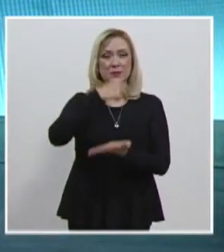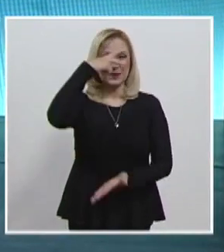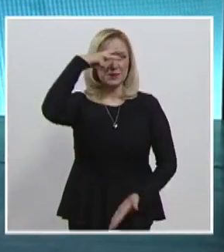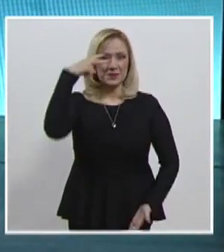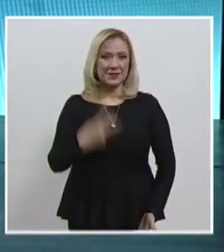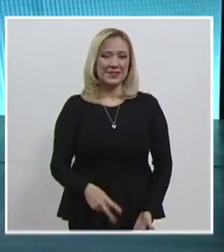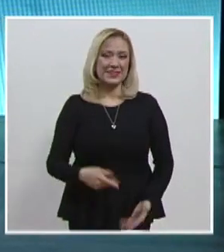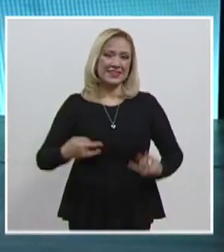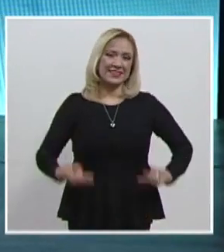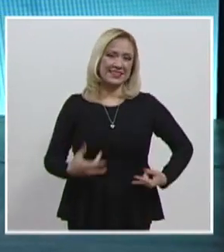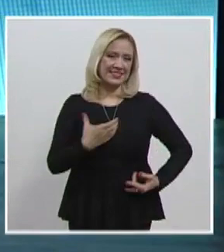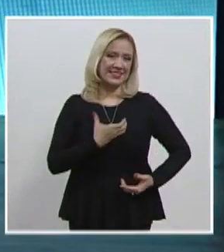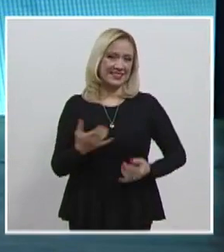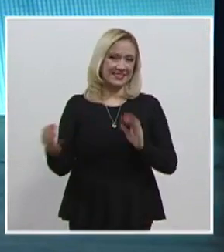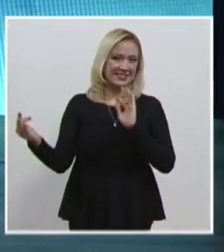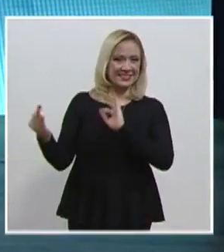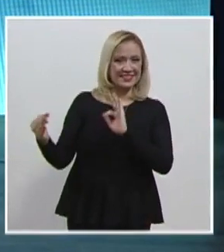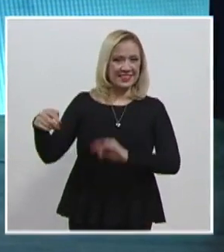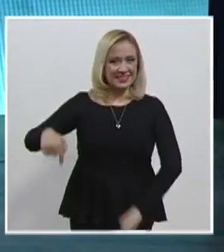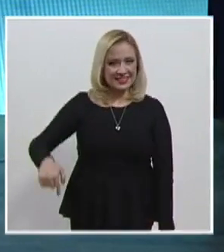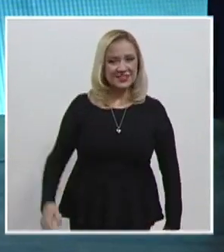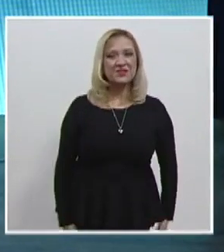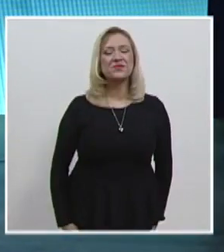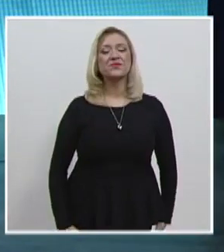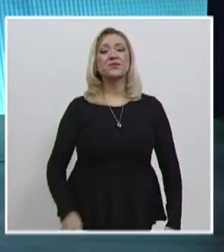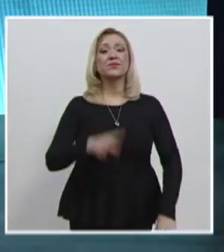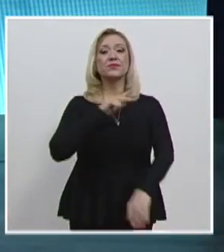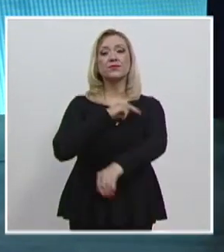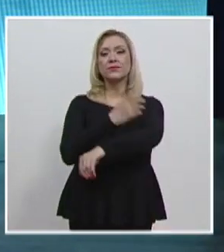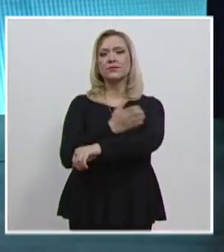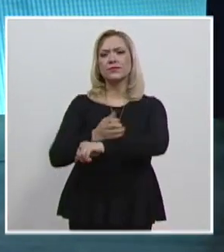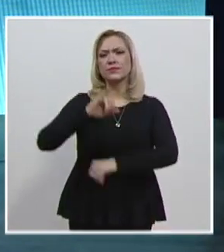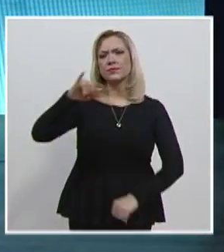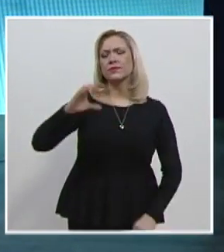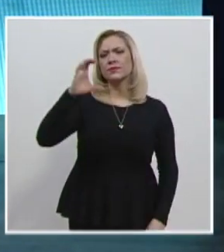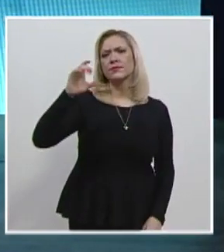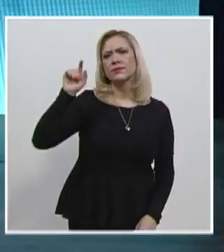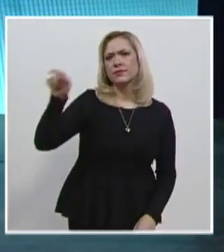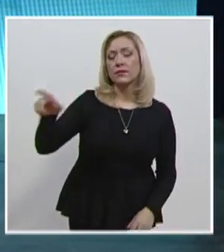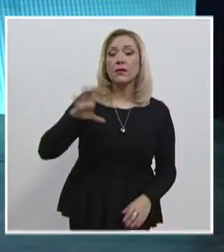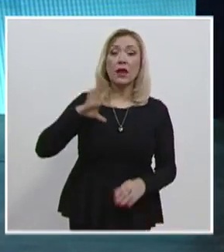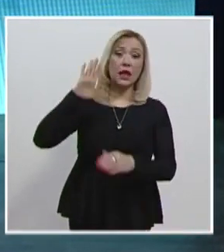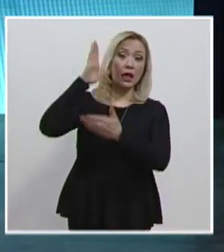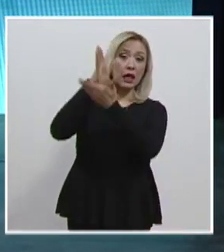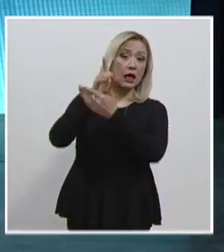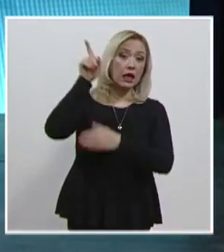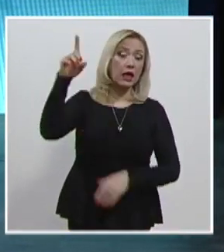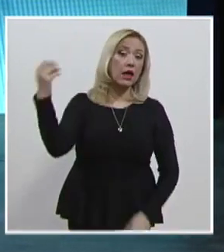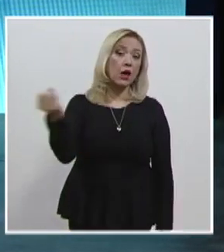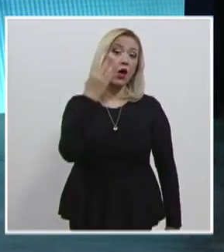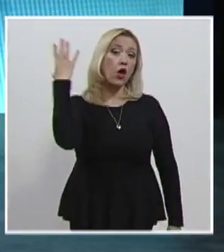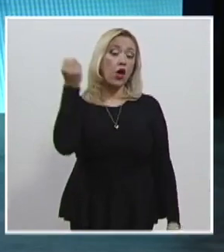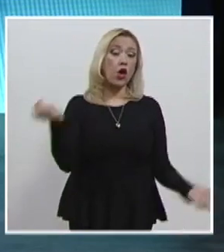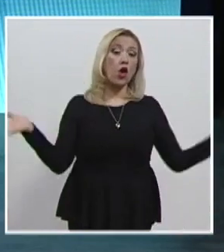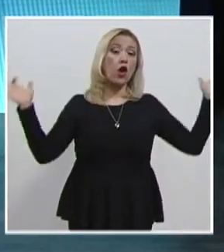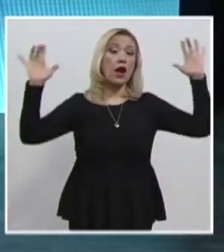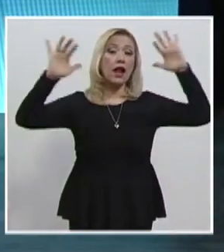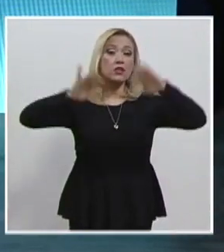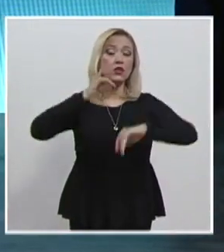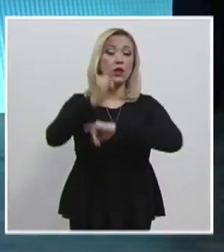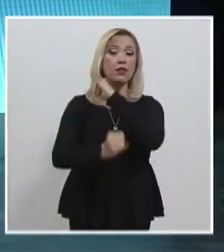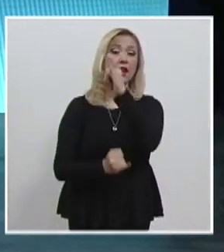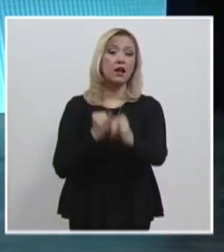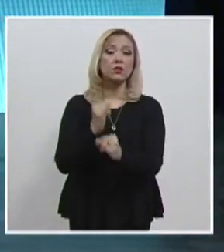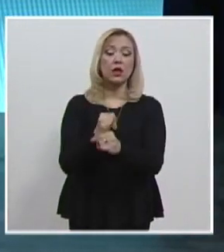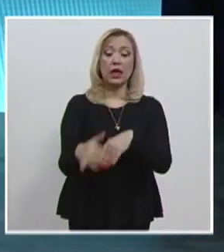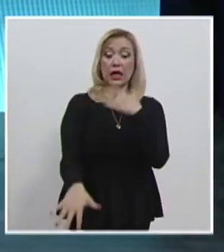Mexicana Vámonos ahora con mi compañero Juan Carlos González él se encuentra en el congreso internacional que conmemora 15 años de